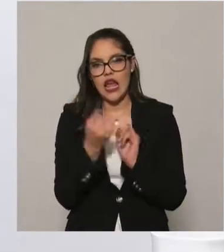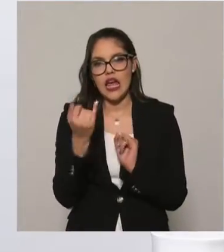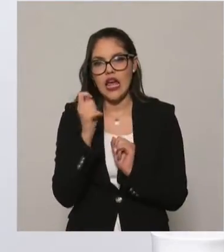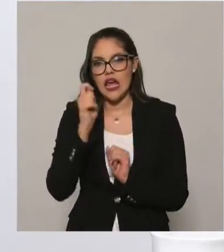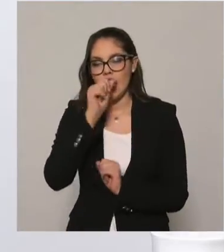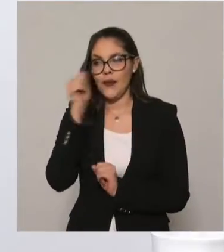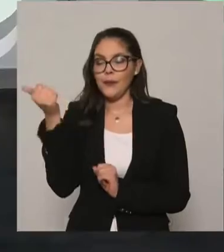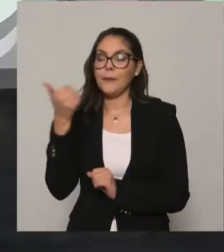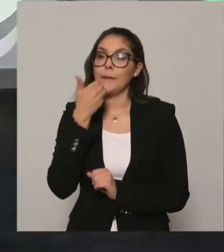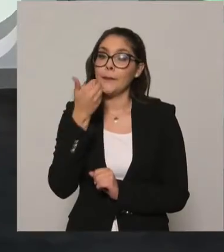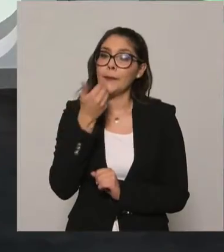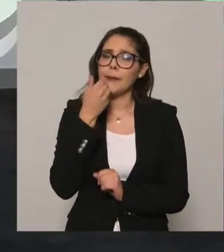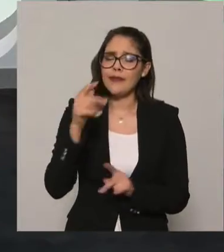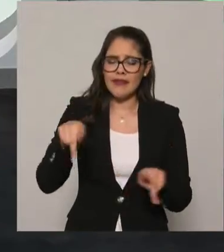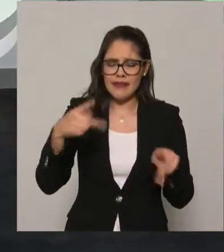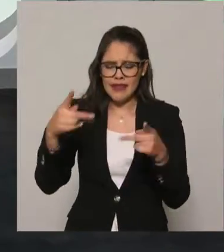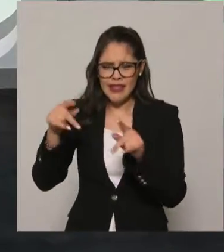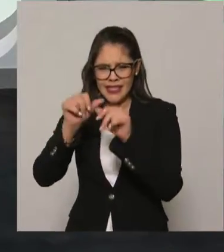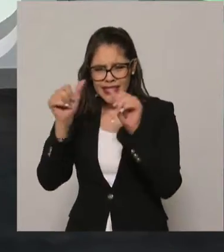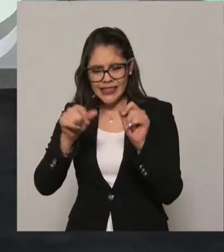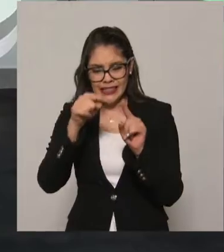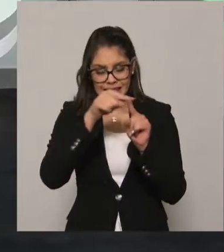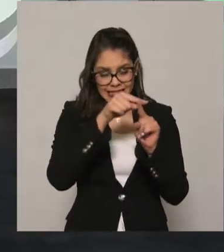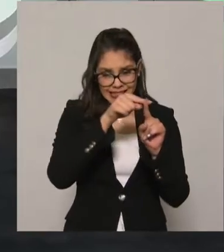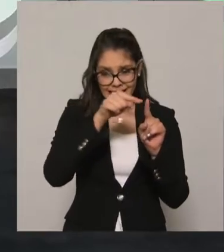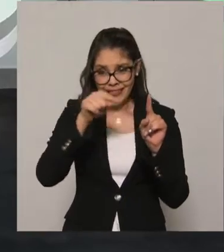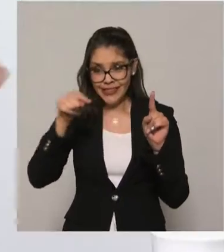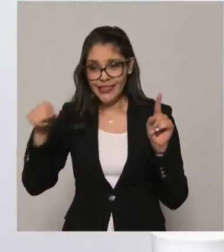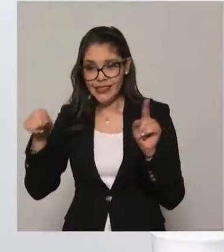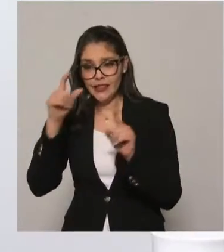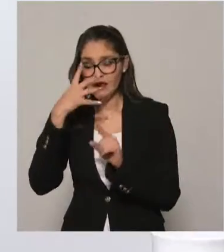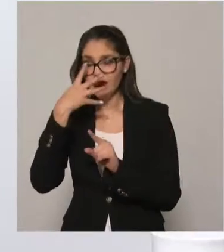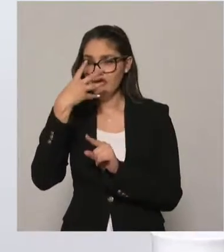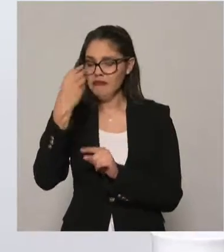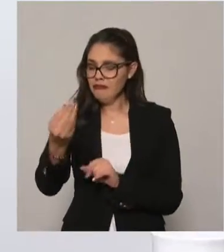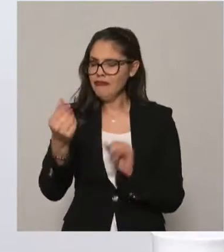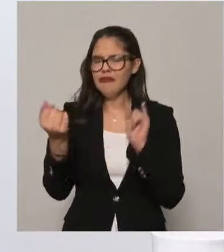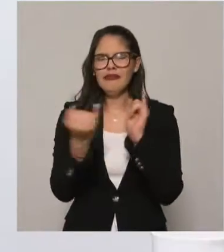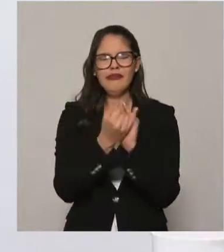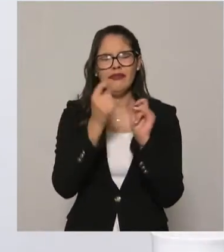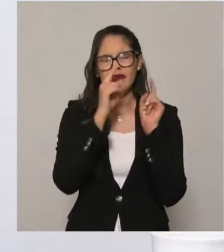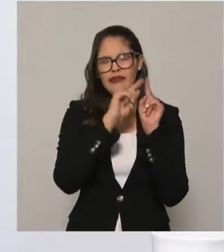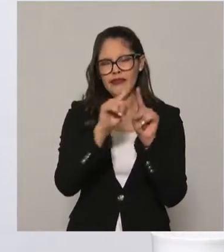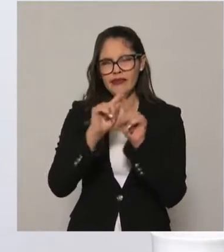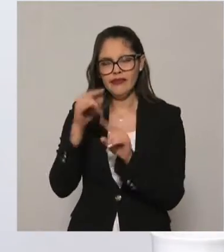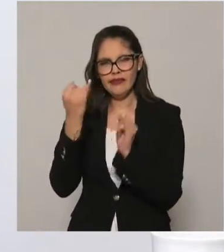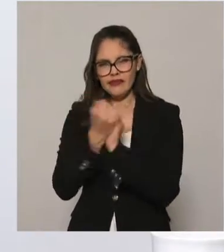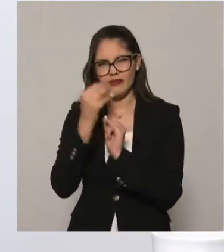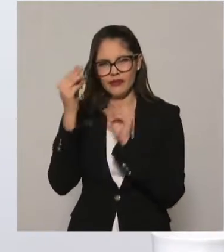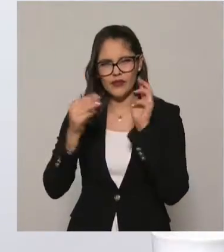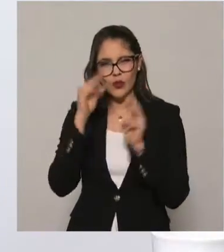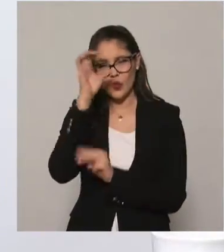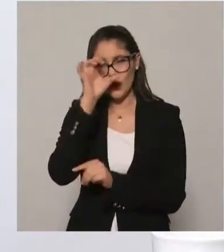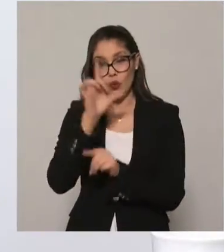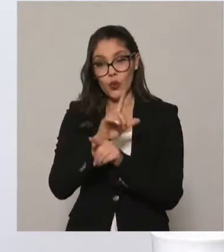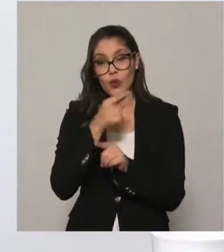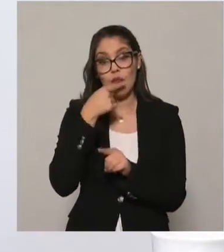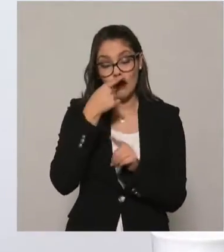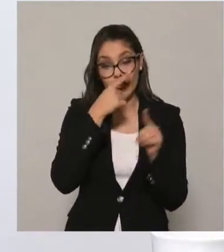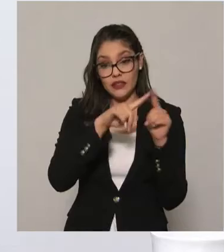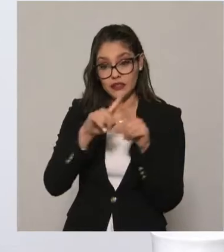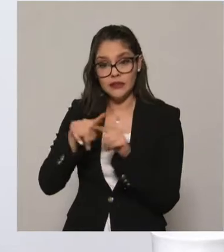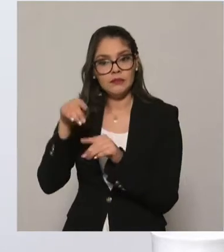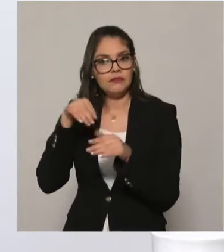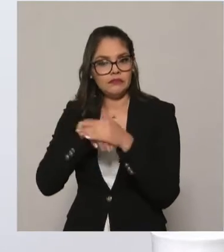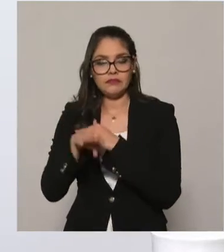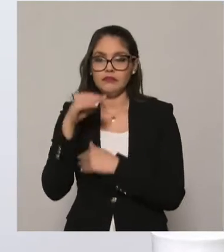vende obra también, y de ahí hasta Coyoacán, en Jardín Centenario, en Coyoacán pues está el Museo de Culturas Populares, también la entrada es